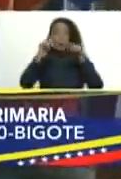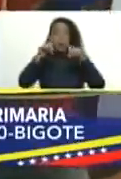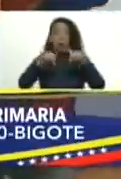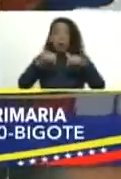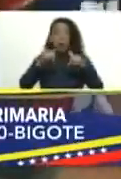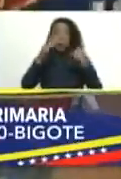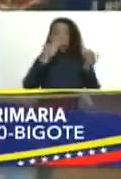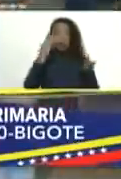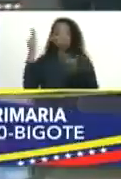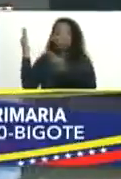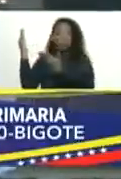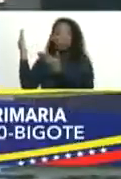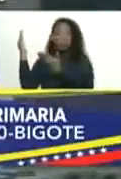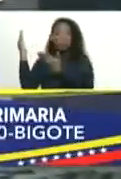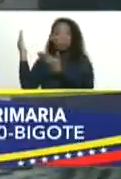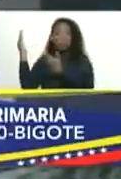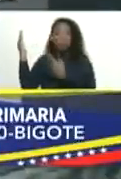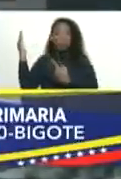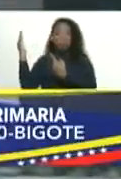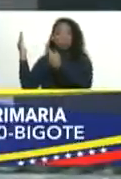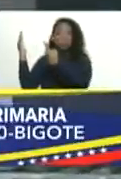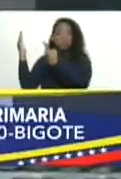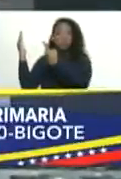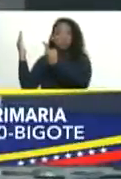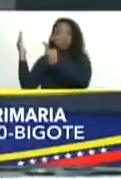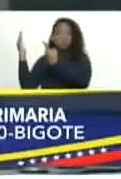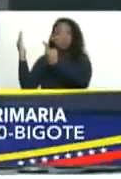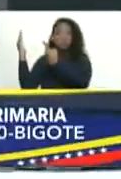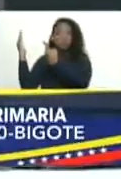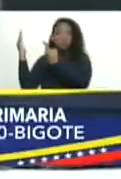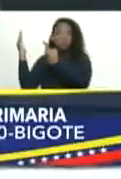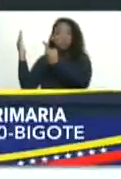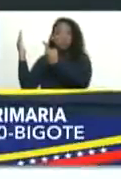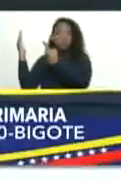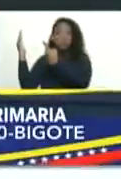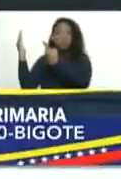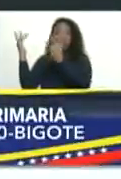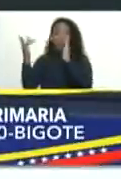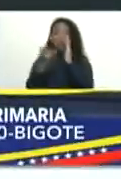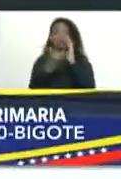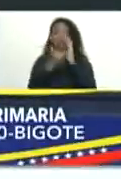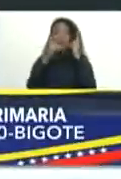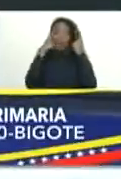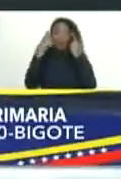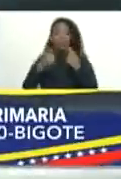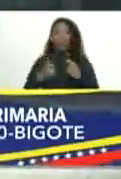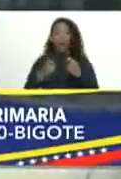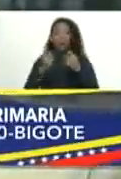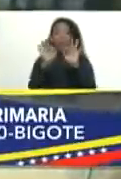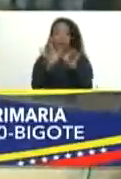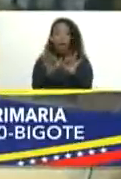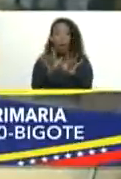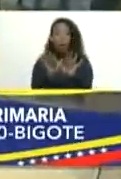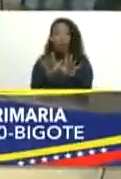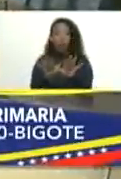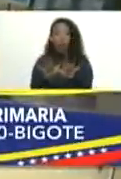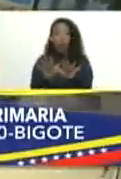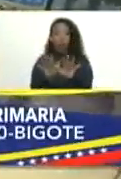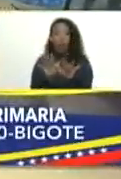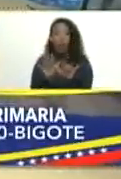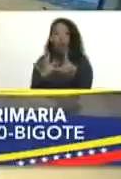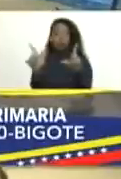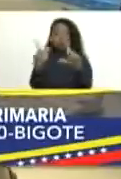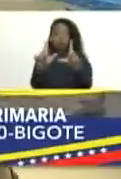ahora entramos, aquí todo está, toda la parte, digamos, tecnológica de las computadoras y de las imágenes que